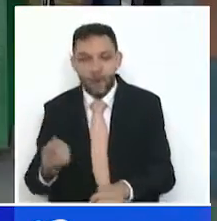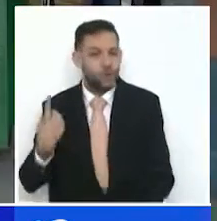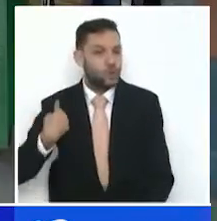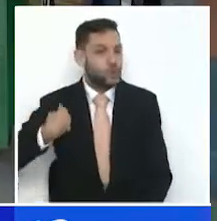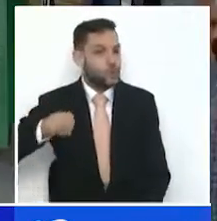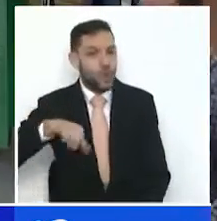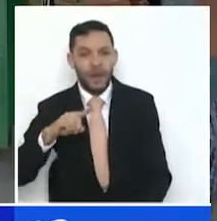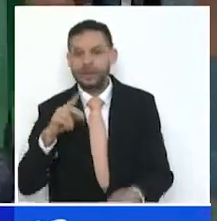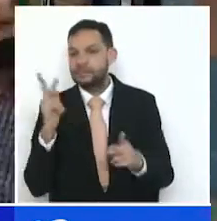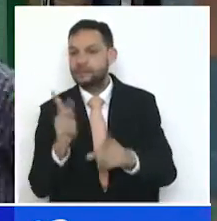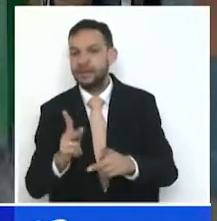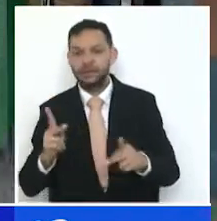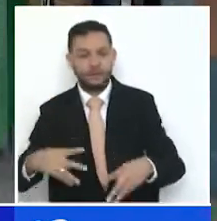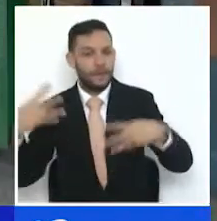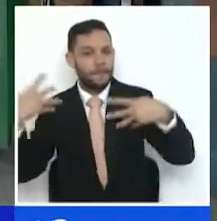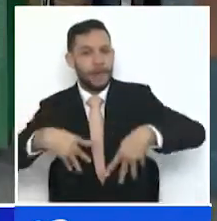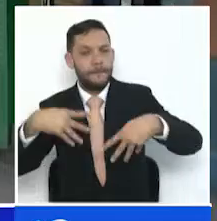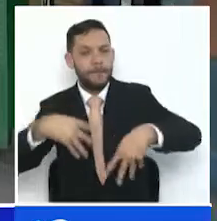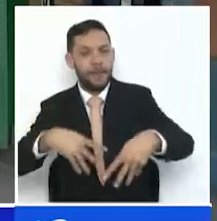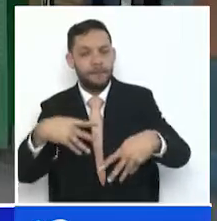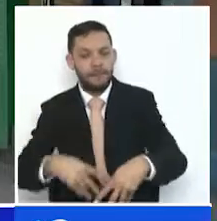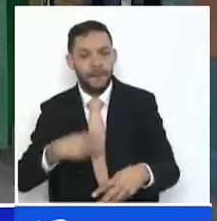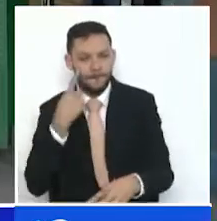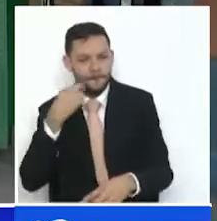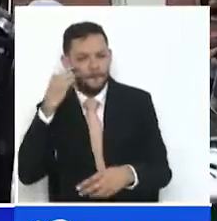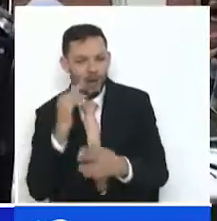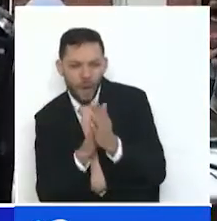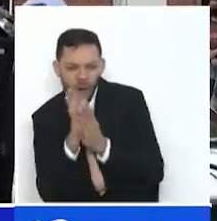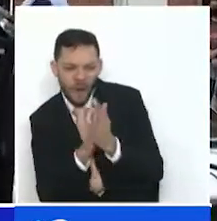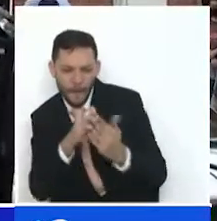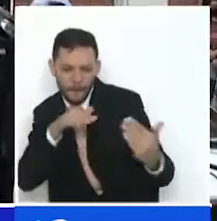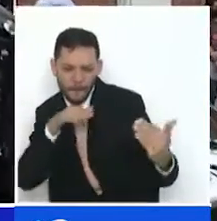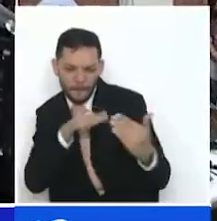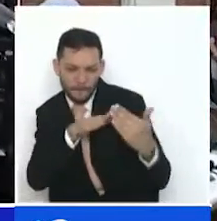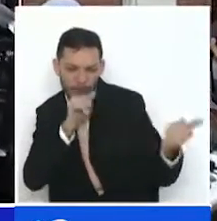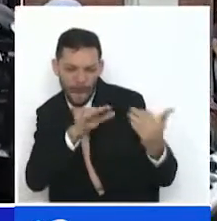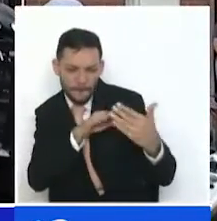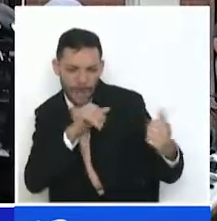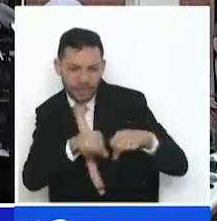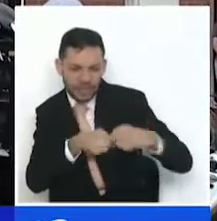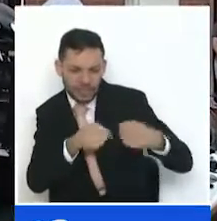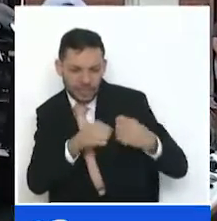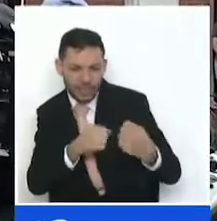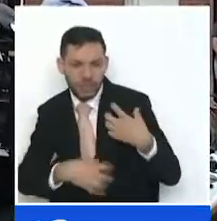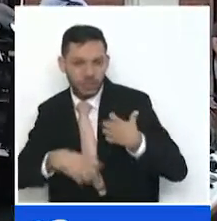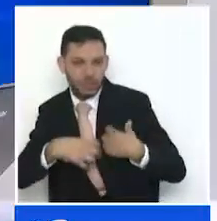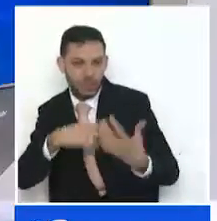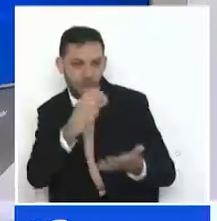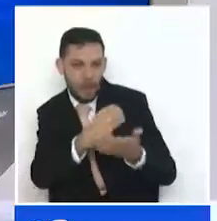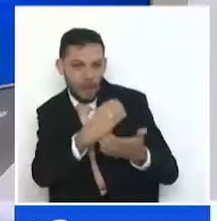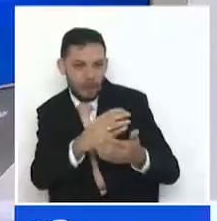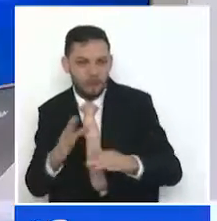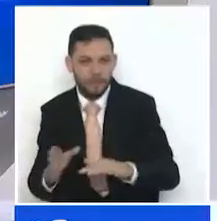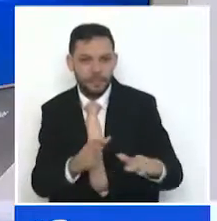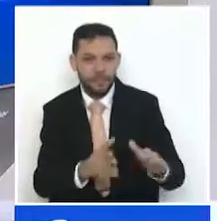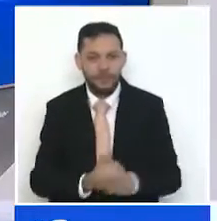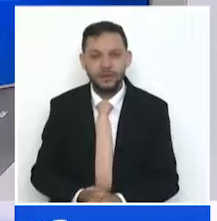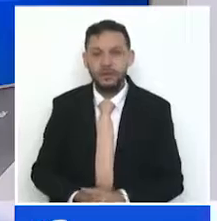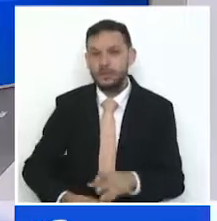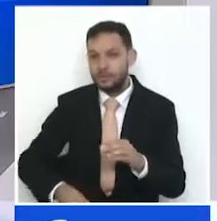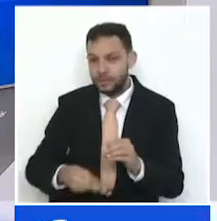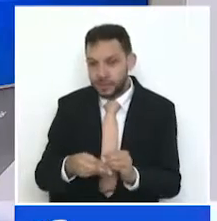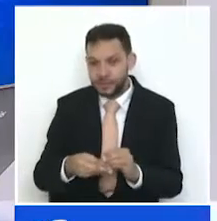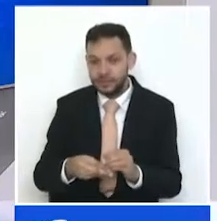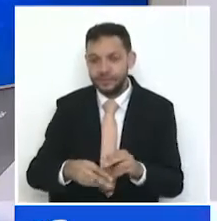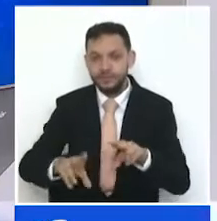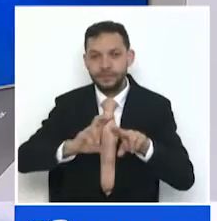desconocen las causas de por qué se está marchando y aprovechan estos espacios para generar terror entre la gente de bien. Y mientras esto